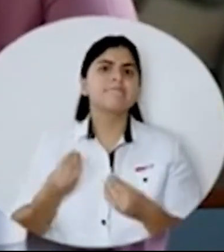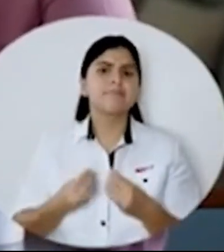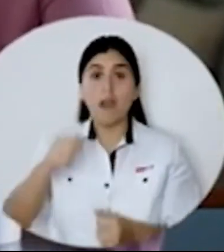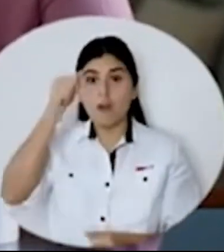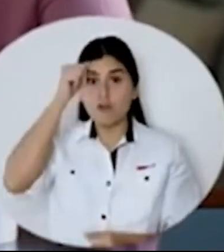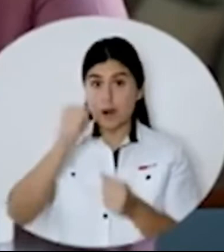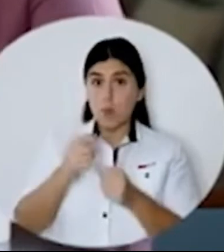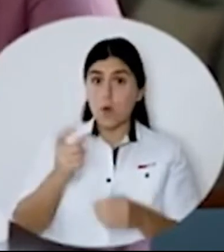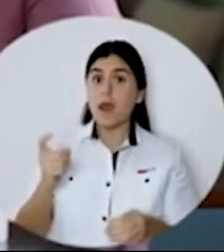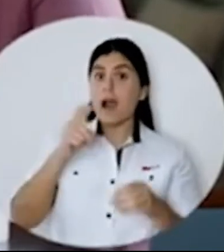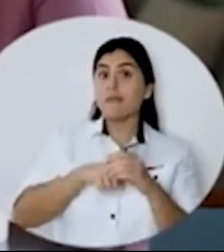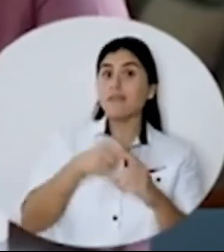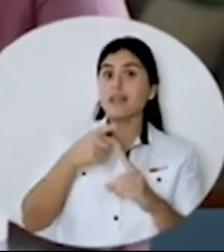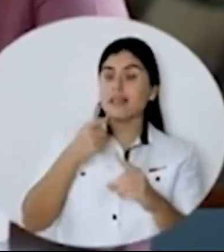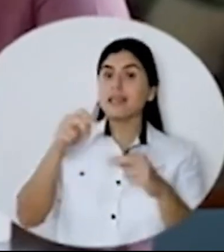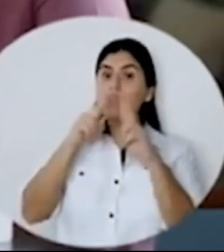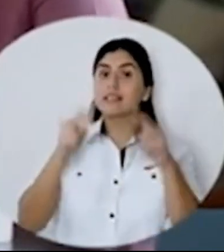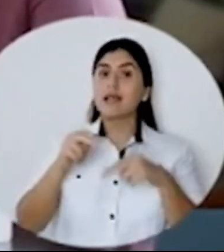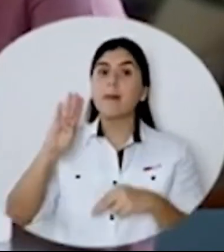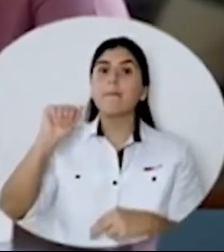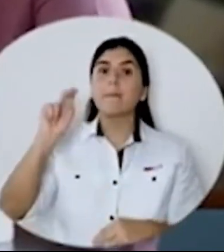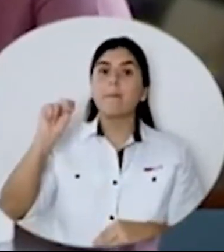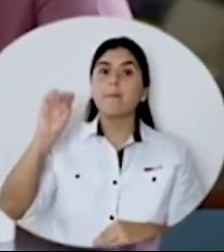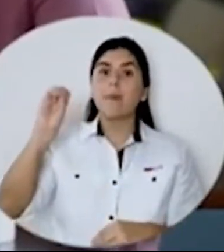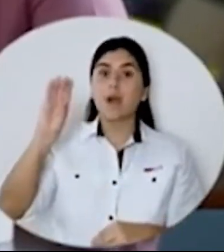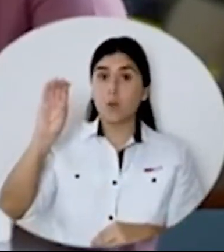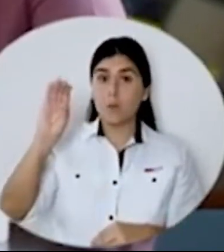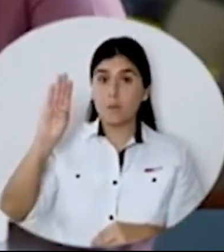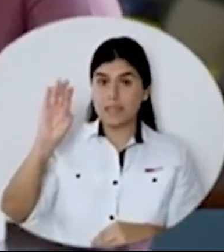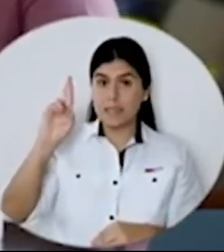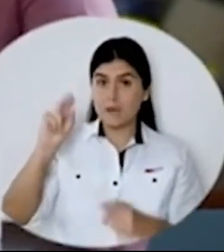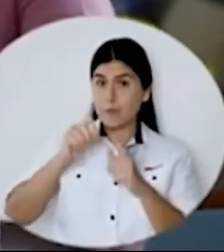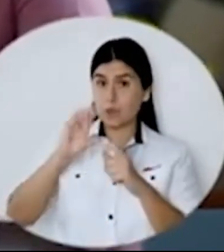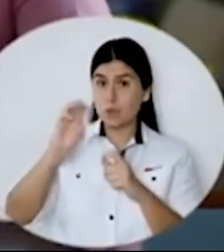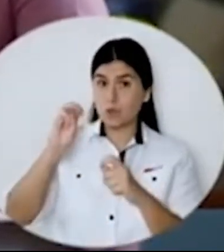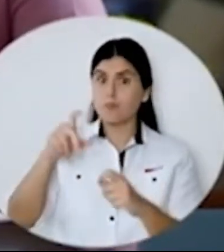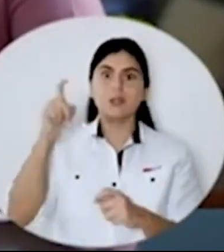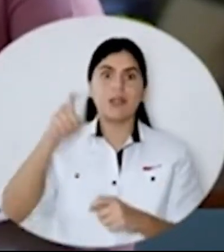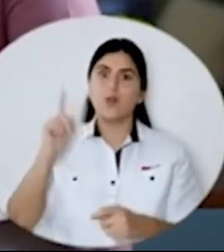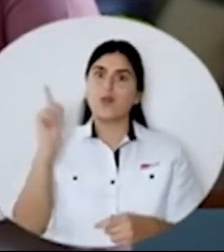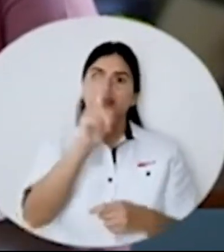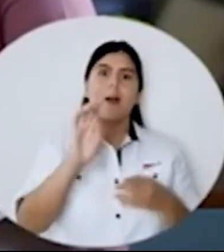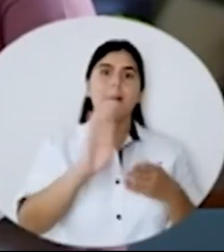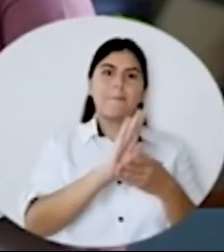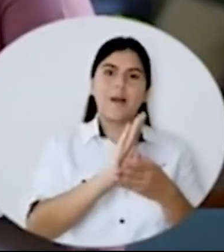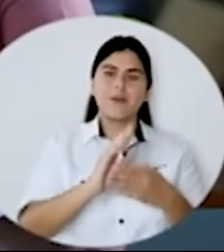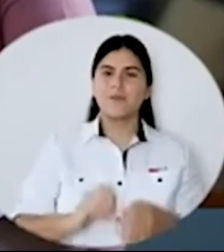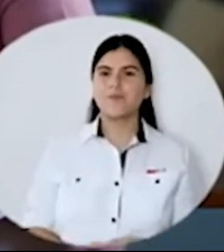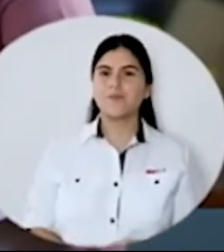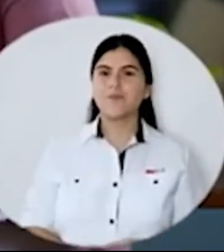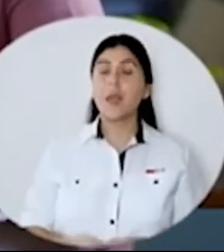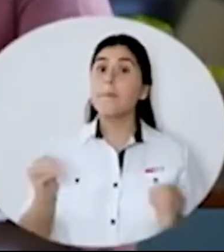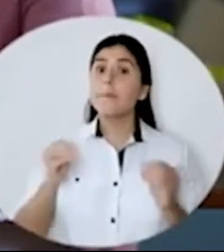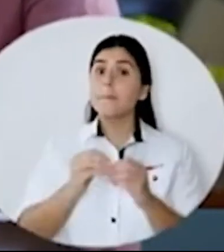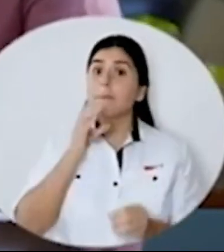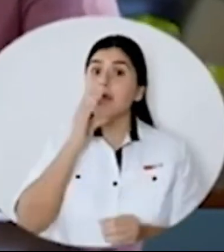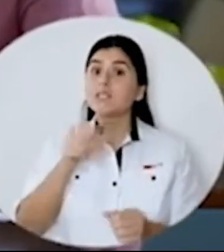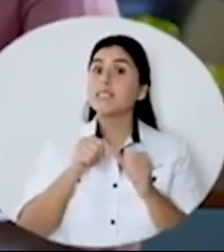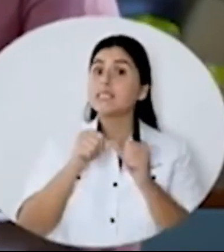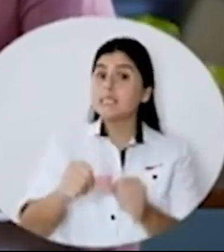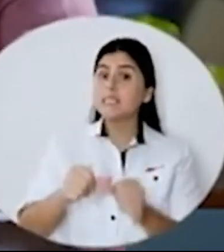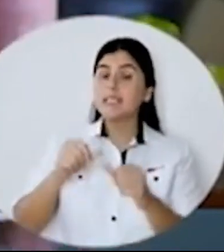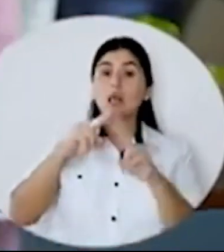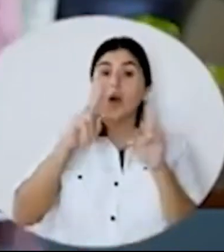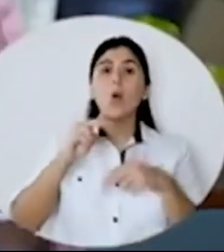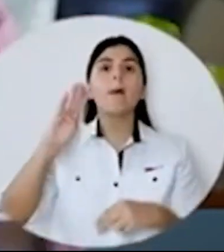recuerde afiliarse desde bancobcr.com y ya no va a tener que visitar el banco. Bueno. Para más consejos,